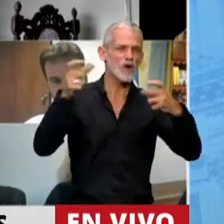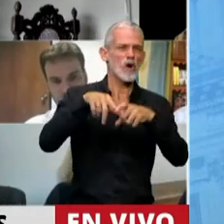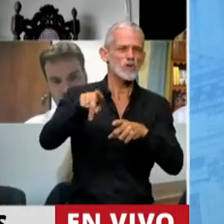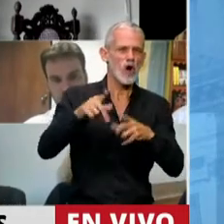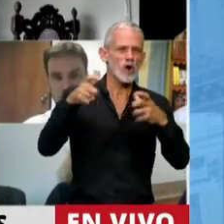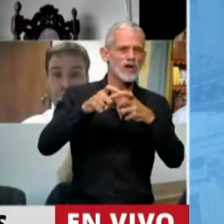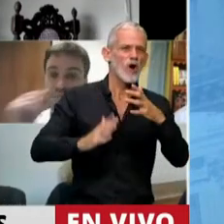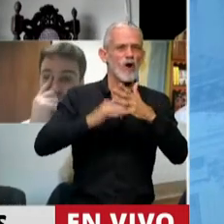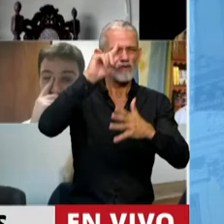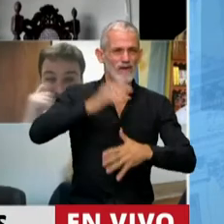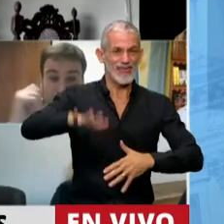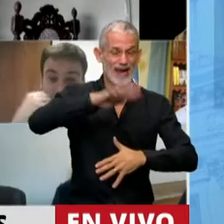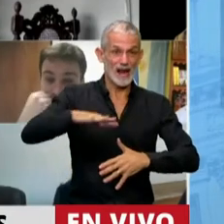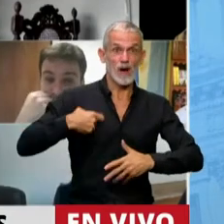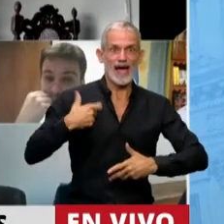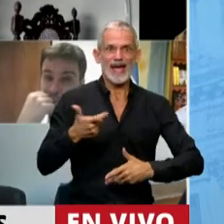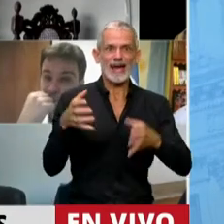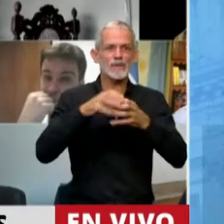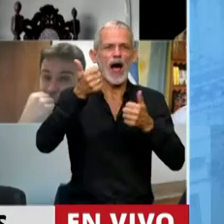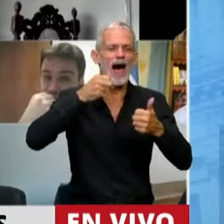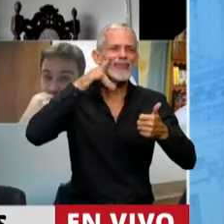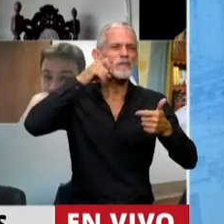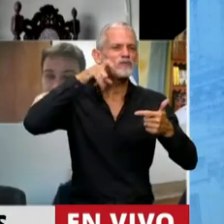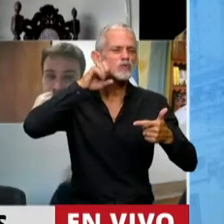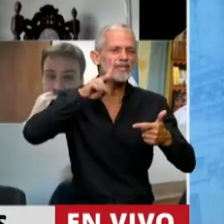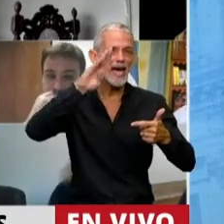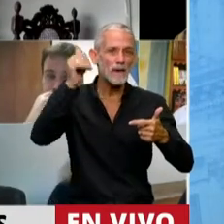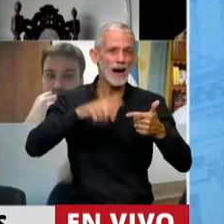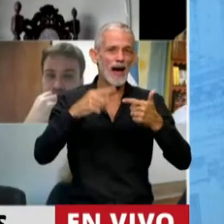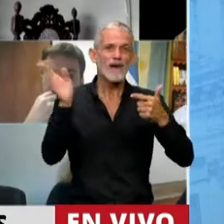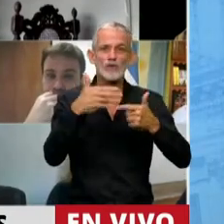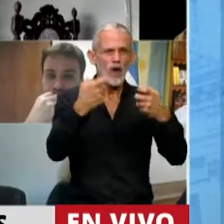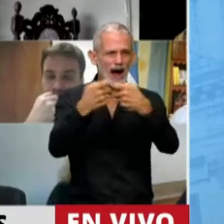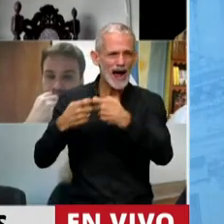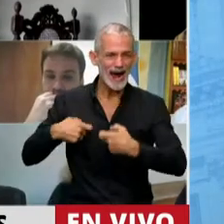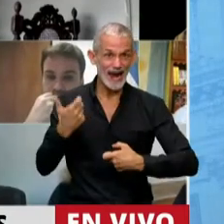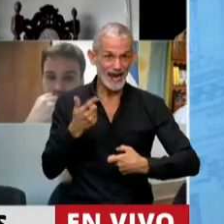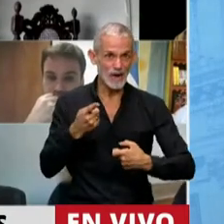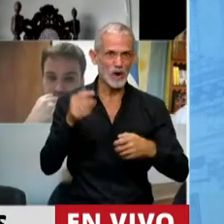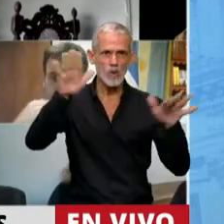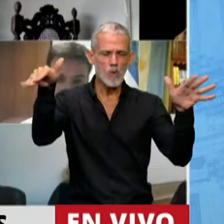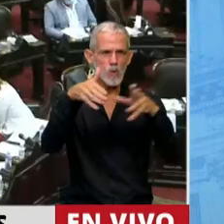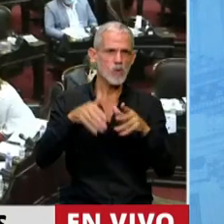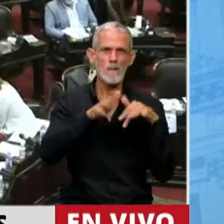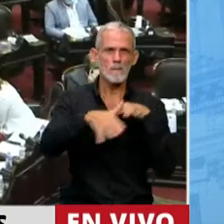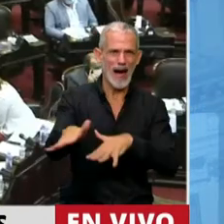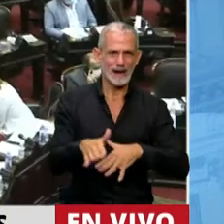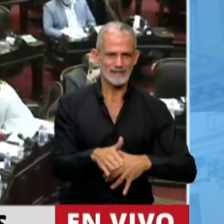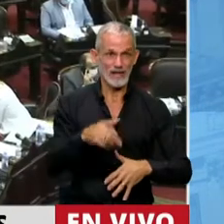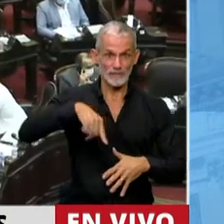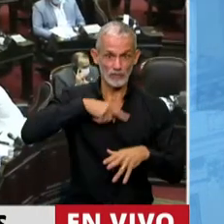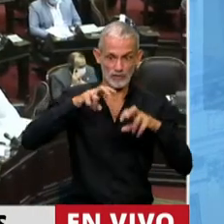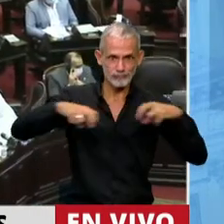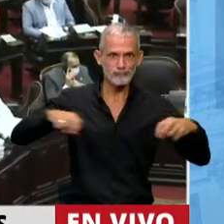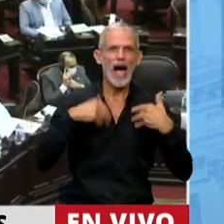Educación, convocado por los gremios combativos, ADEMIS, UTEBA Multicolor, la docencia combativa nacional y nosotros desde nuestras